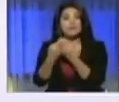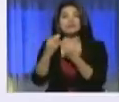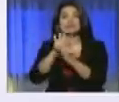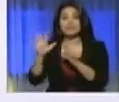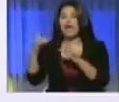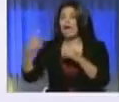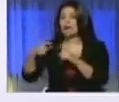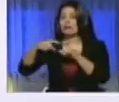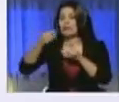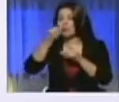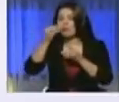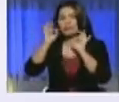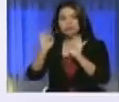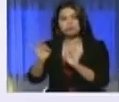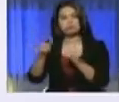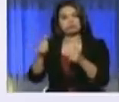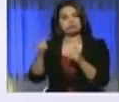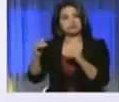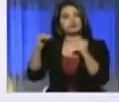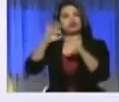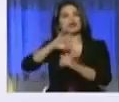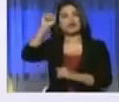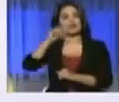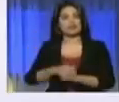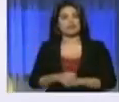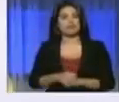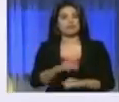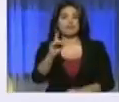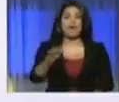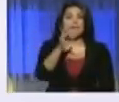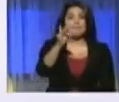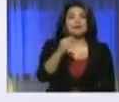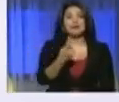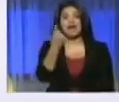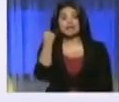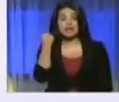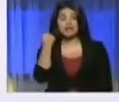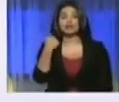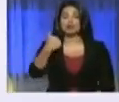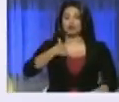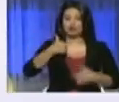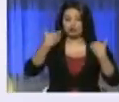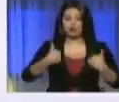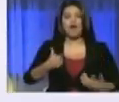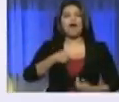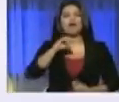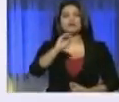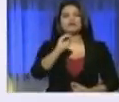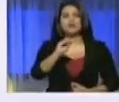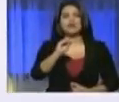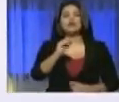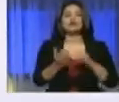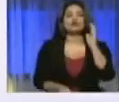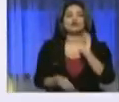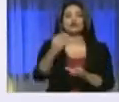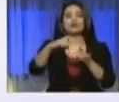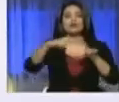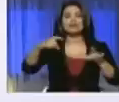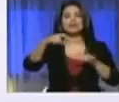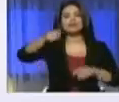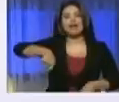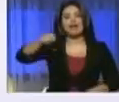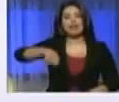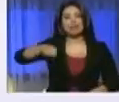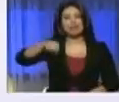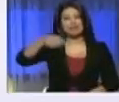socialista. Y además, el día de ayer yo anuncié el aumento de las tarjetas socialistas de la